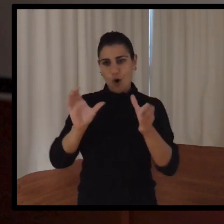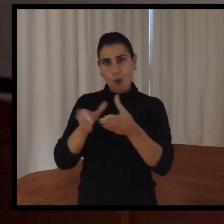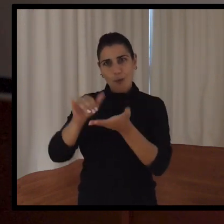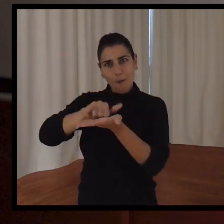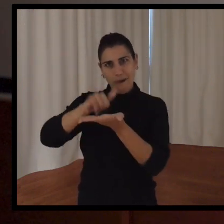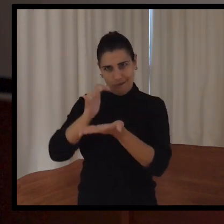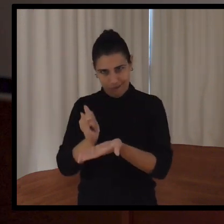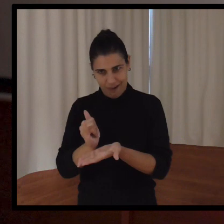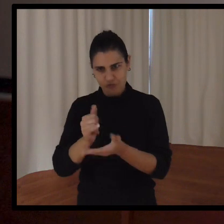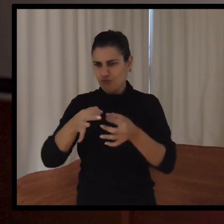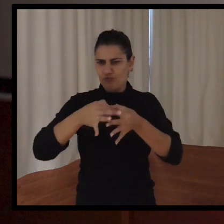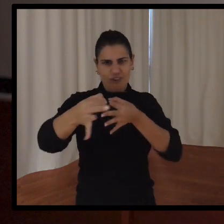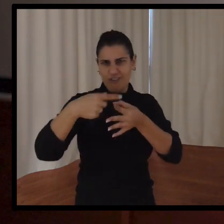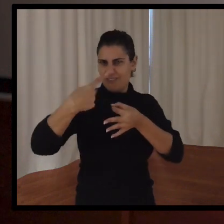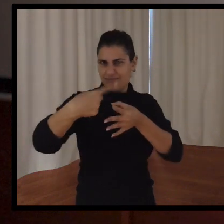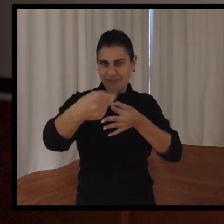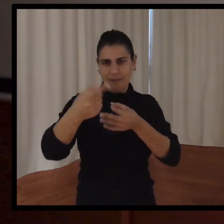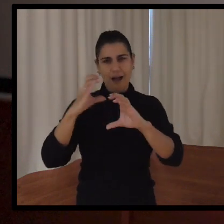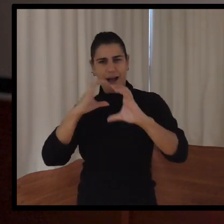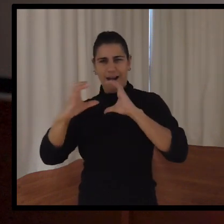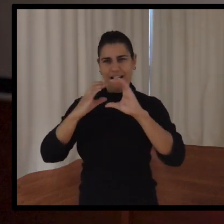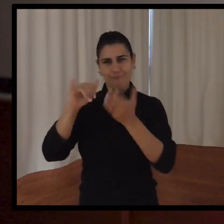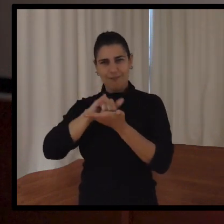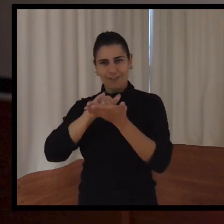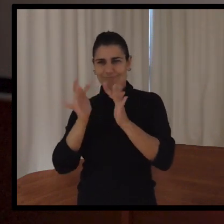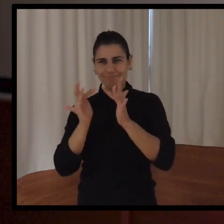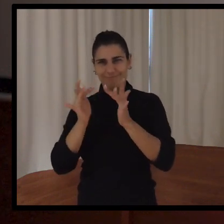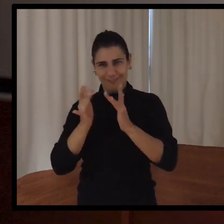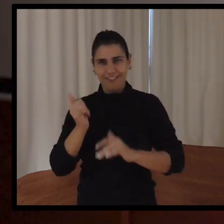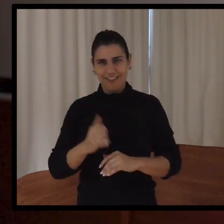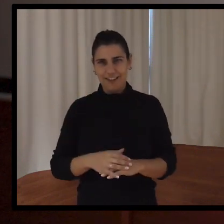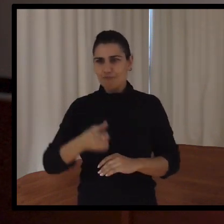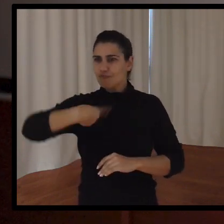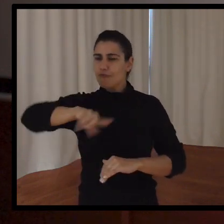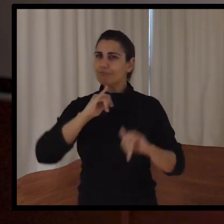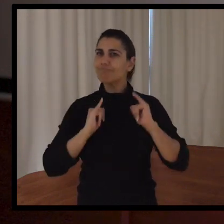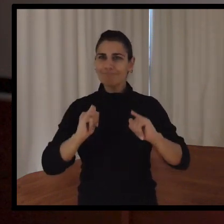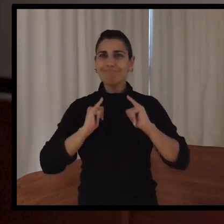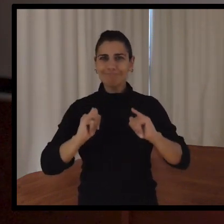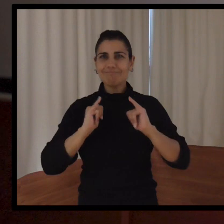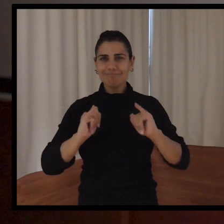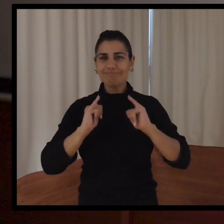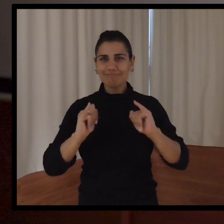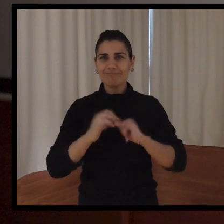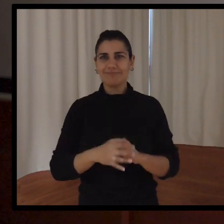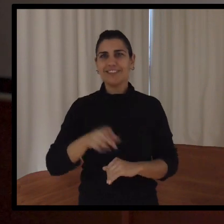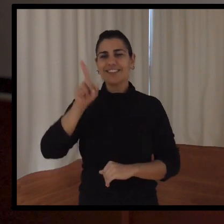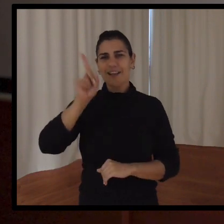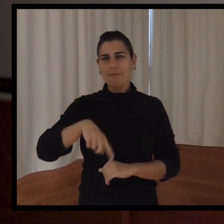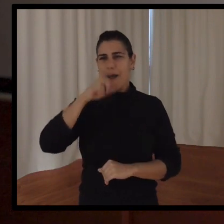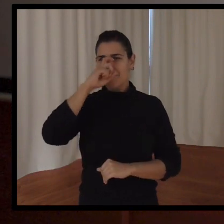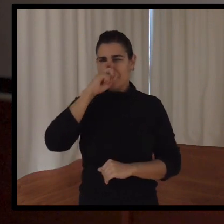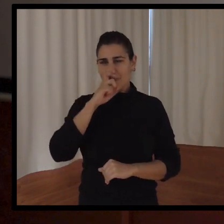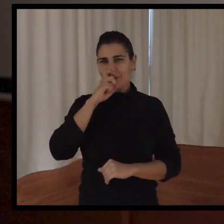con ellos y día a día estamos en comunicación. Y lo pasamos todos muy bien. También uno de los recuerdos